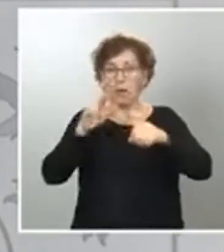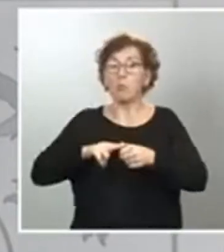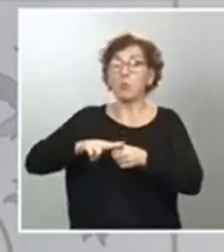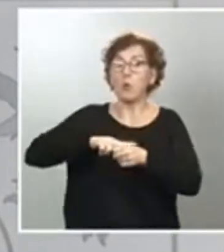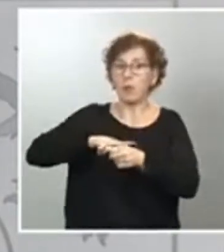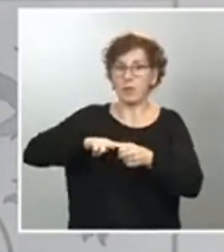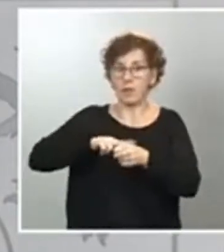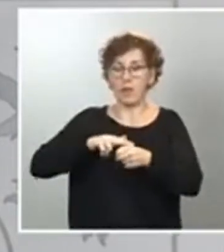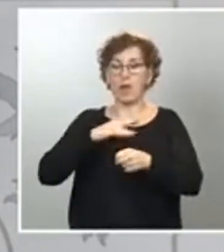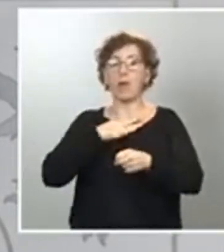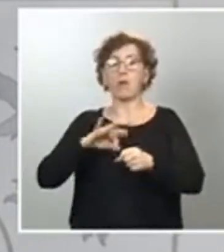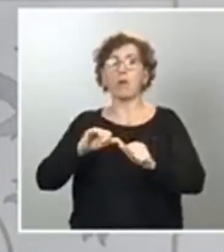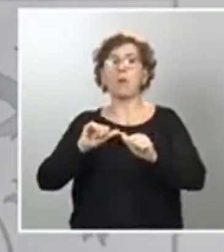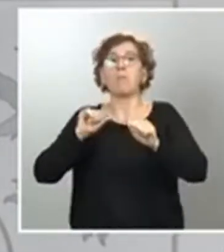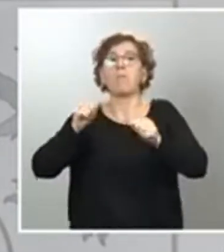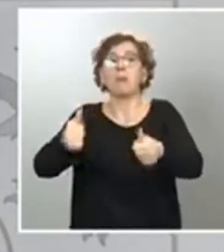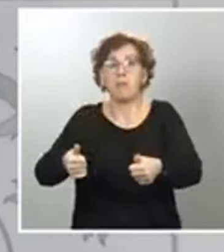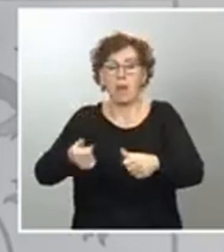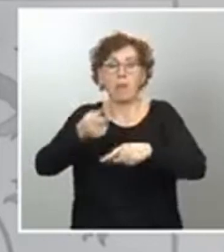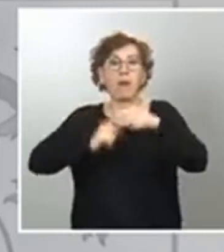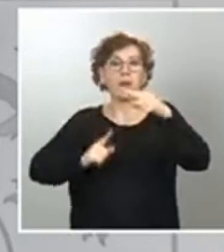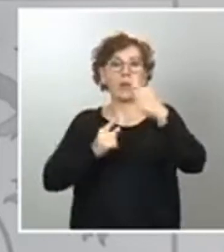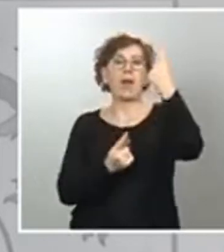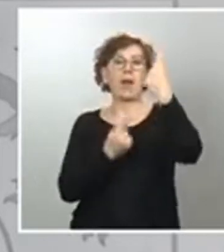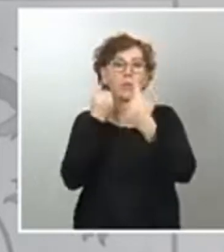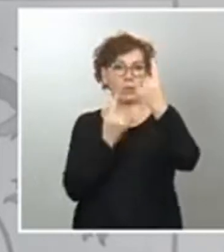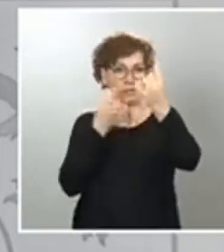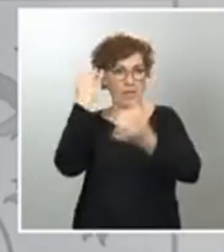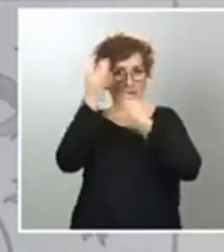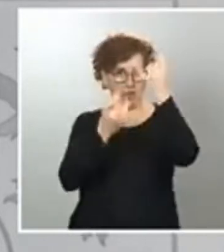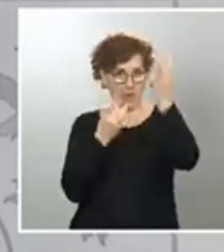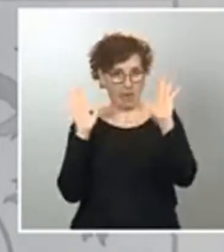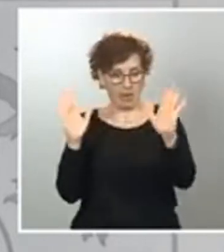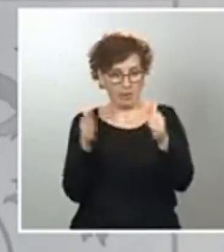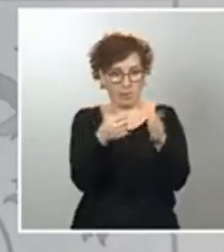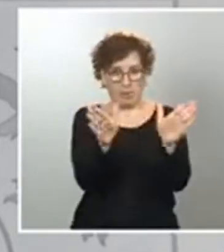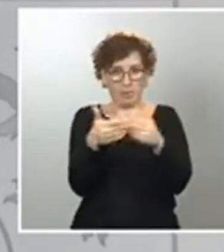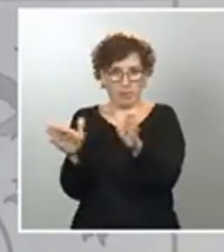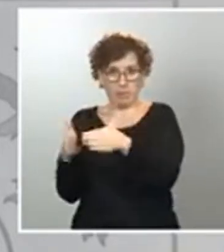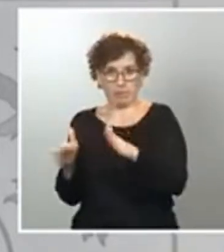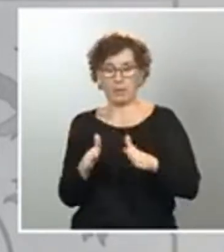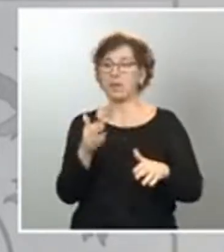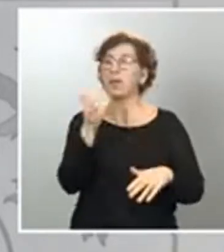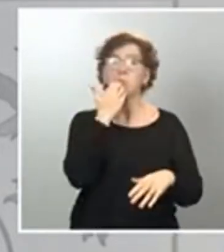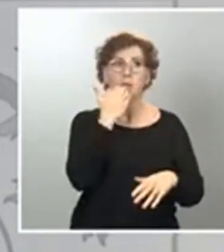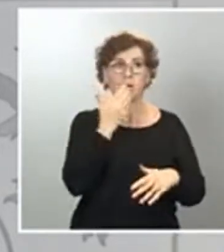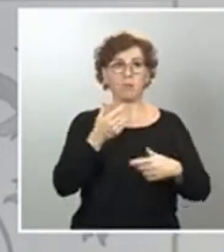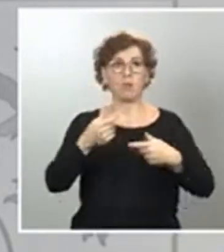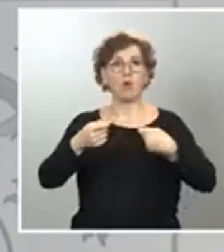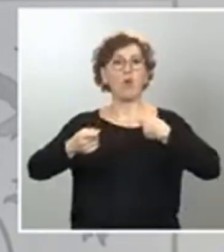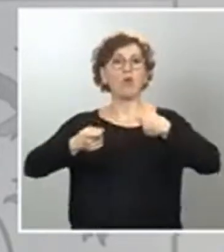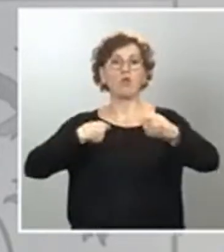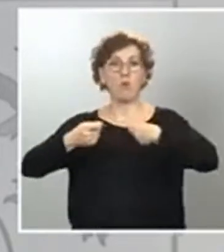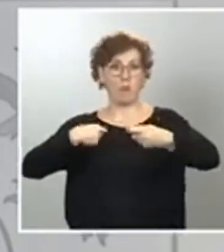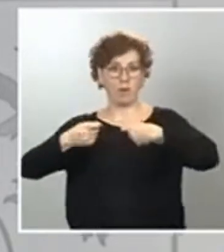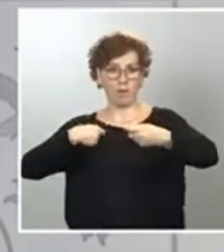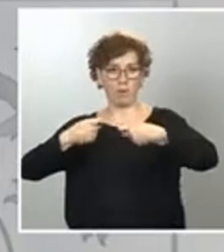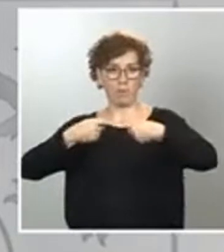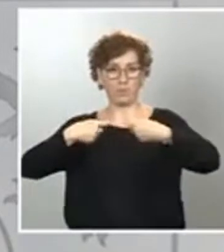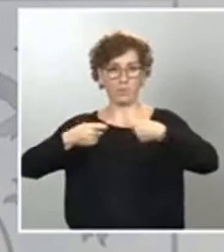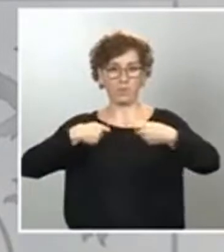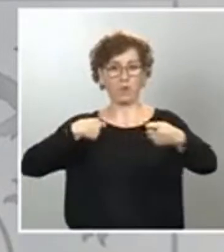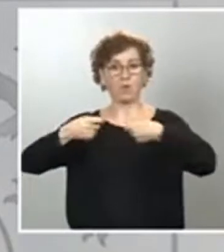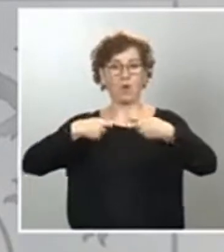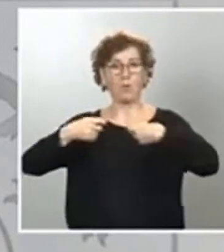ciertas actividades. Algunas de estas actividades son la apertura, por ejemplo, del comercio bajo condiciones estrictas de seguridad, el